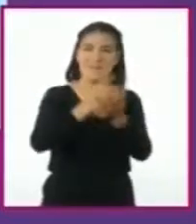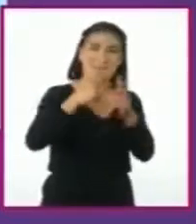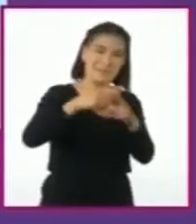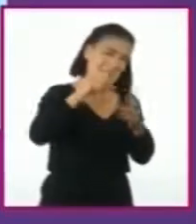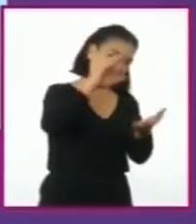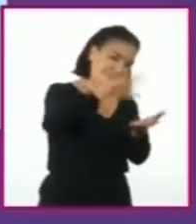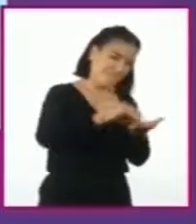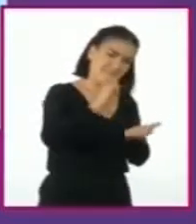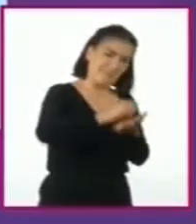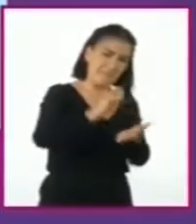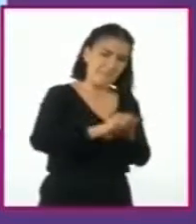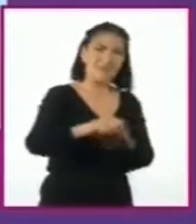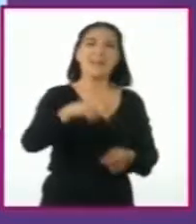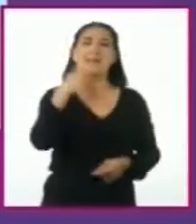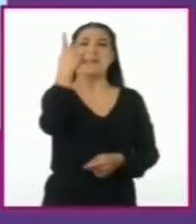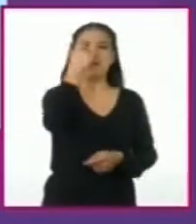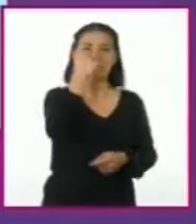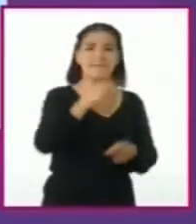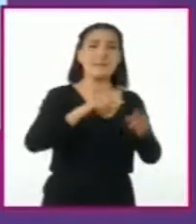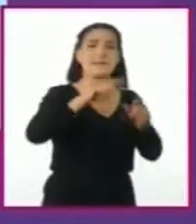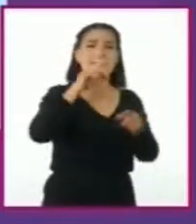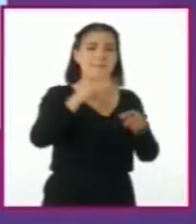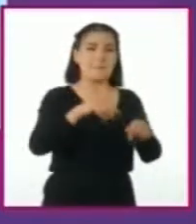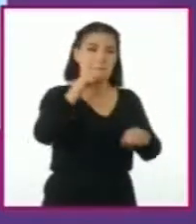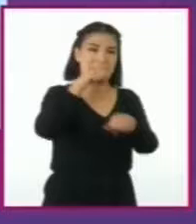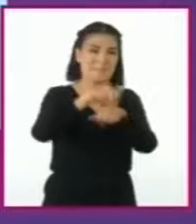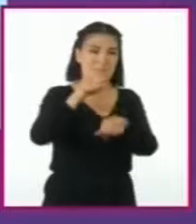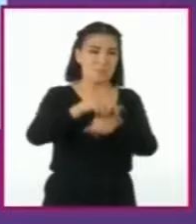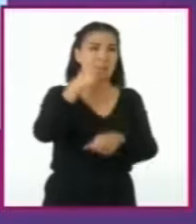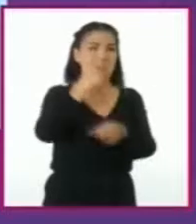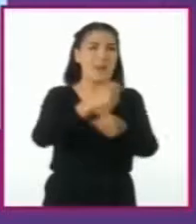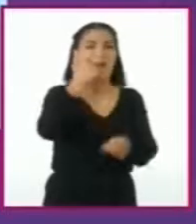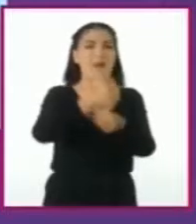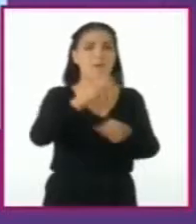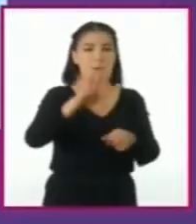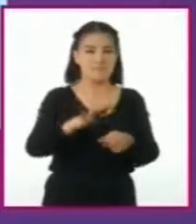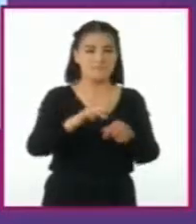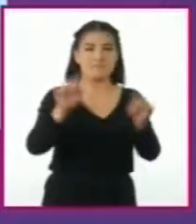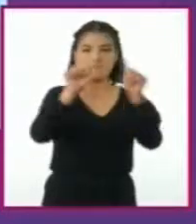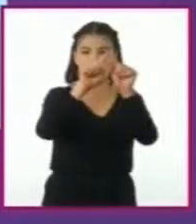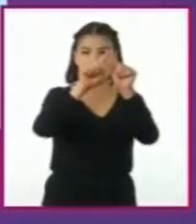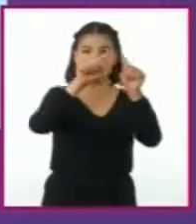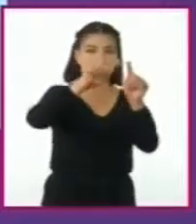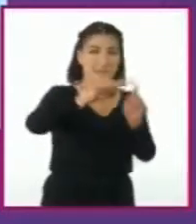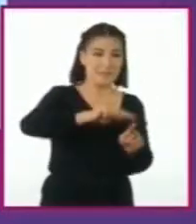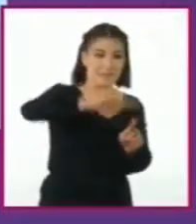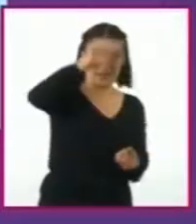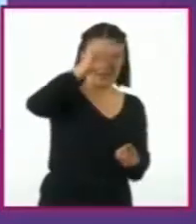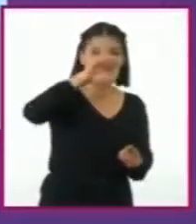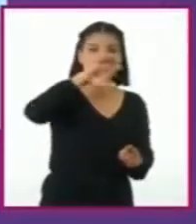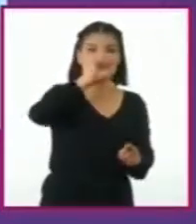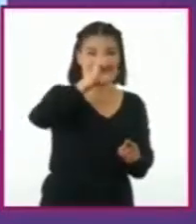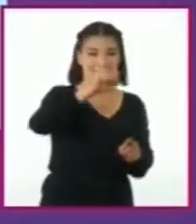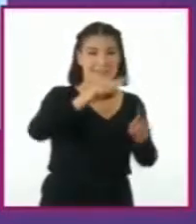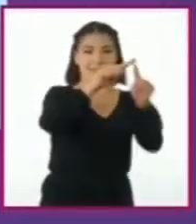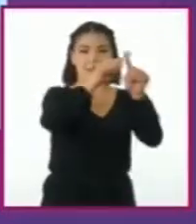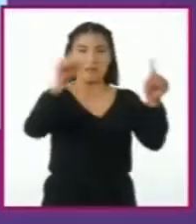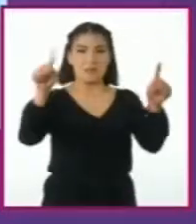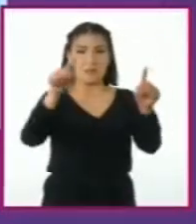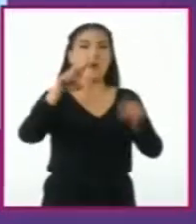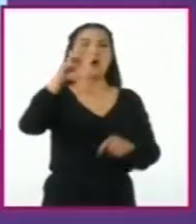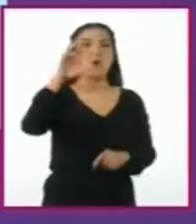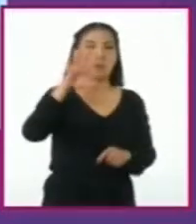de los televisores. Televisor de la abuelita, largo 60 centímetros, ancho 45